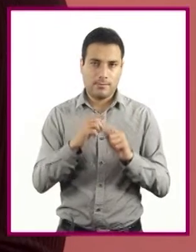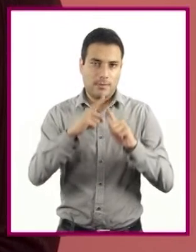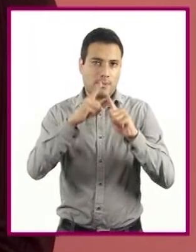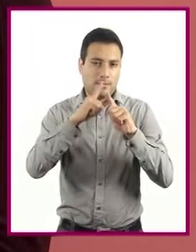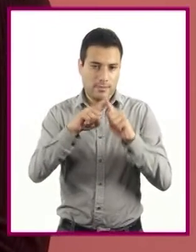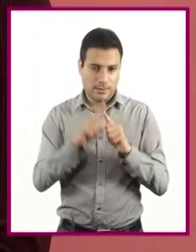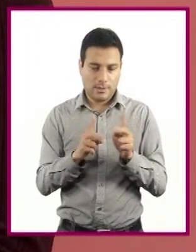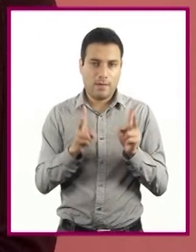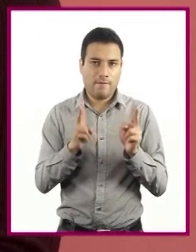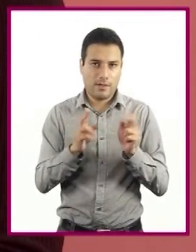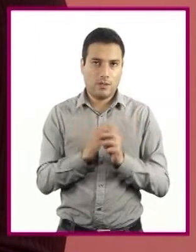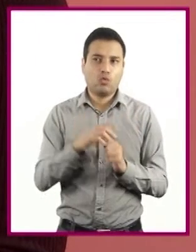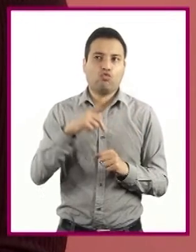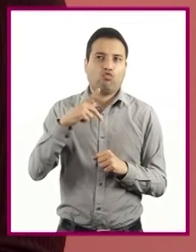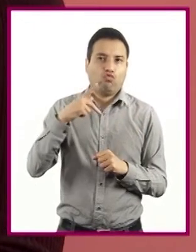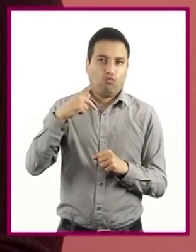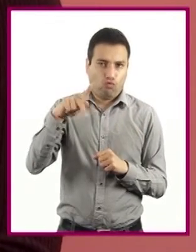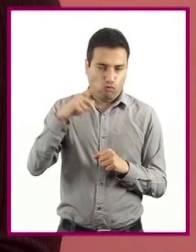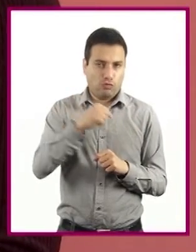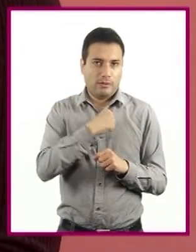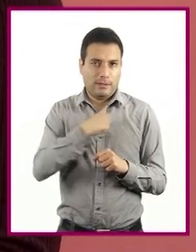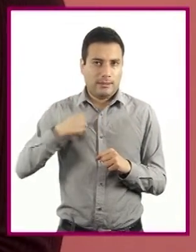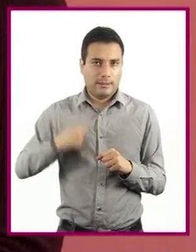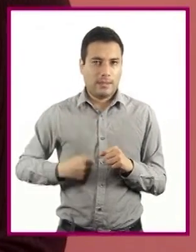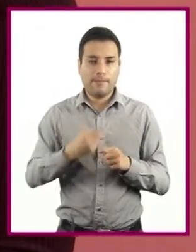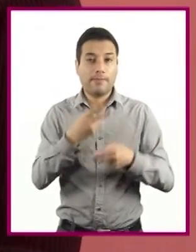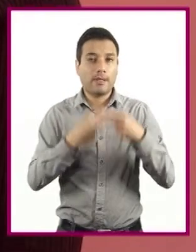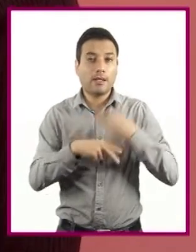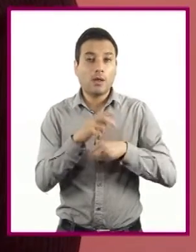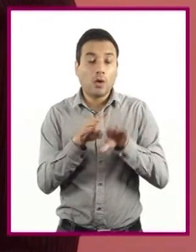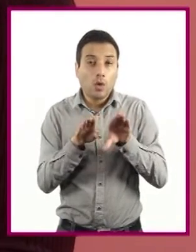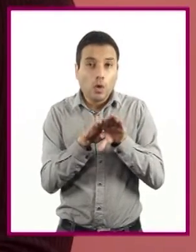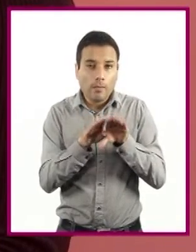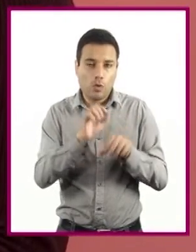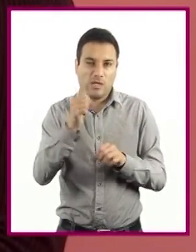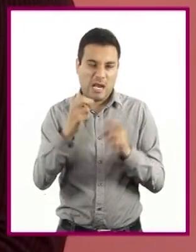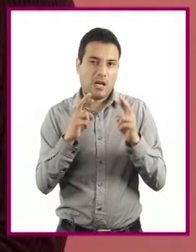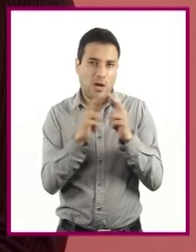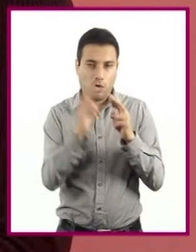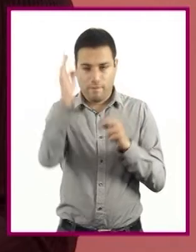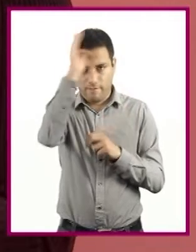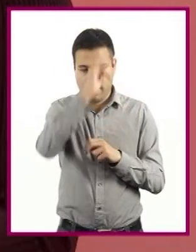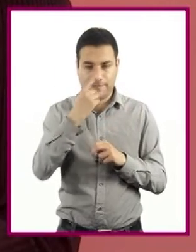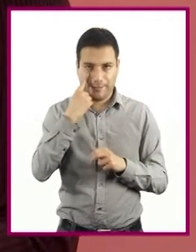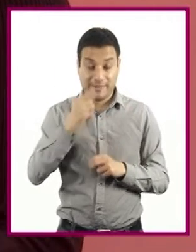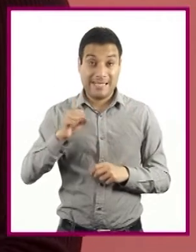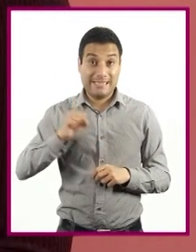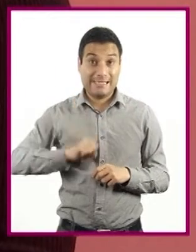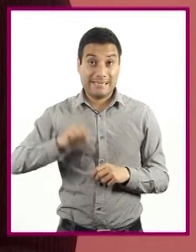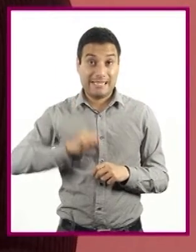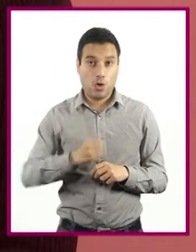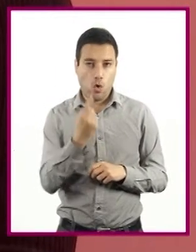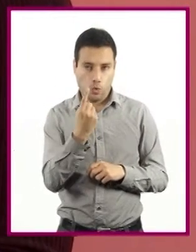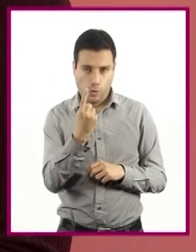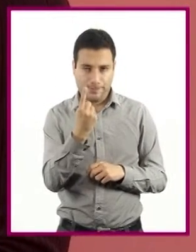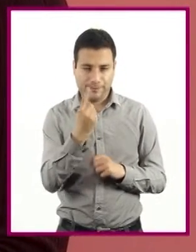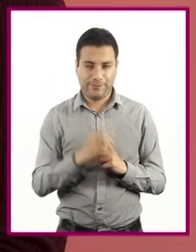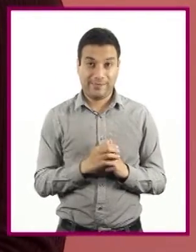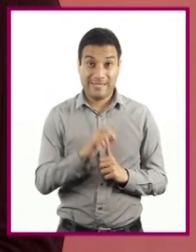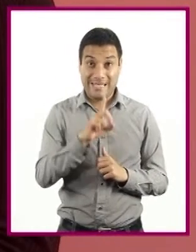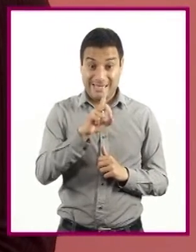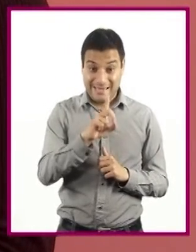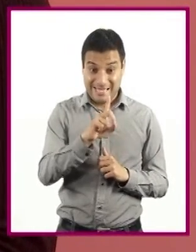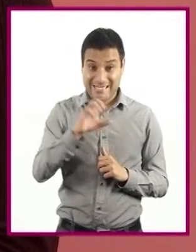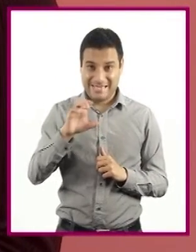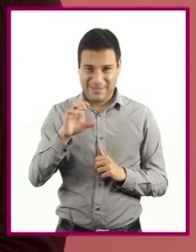entran en la cultura china por medio de una filosofía y religión foránea. En el siglo I de nuestra era, desde